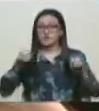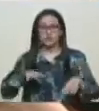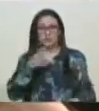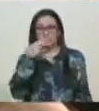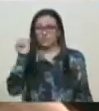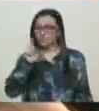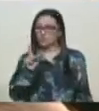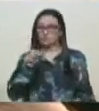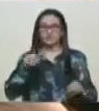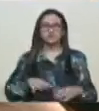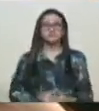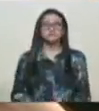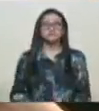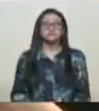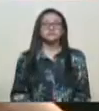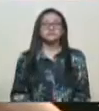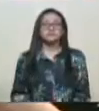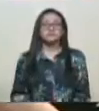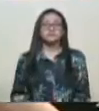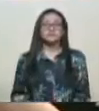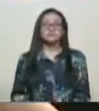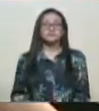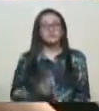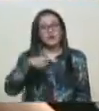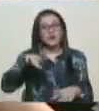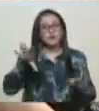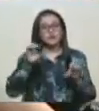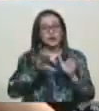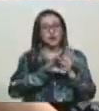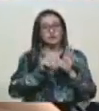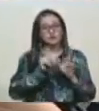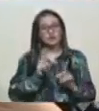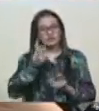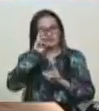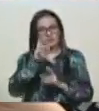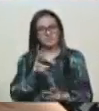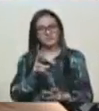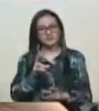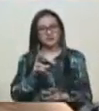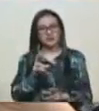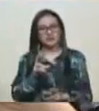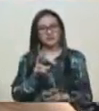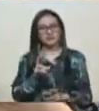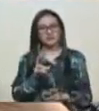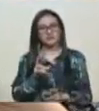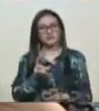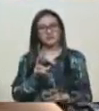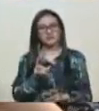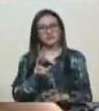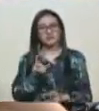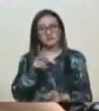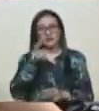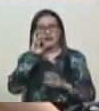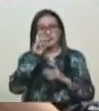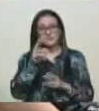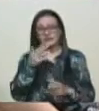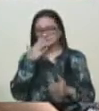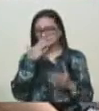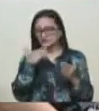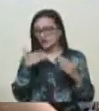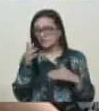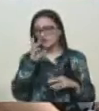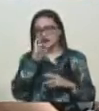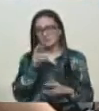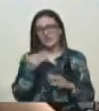bajo ninguna figura. Que entiendan que la Constitución hay que respetarla, no solo cuando les conviene a ellos, sino que hay que respetarla siempre. Que